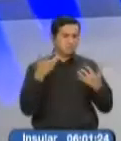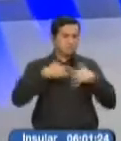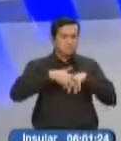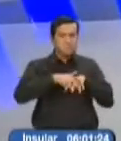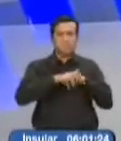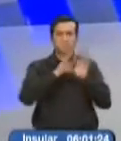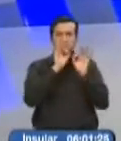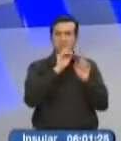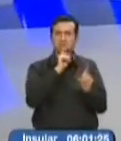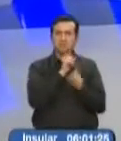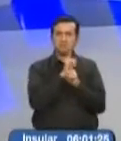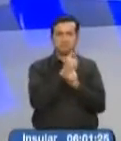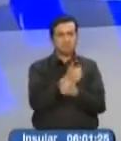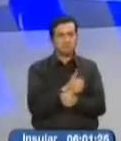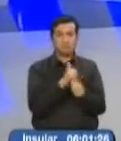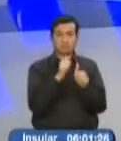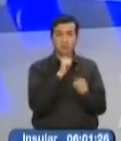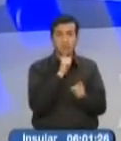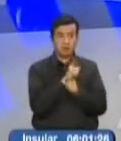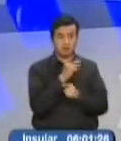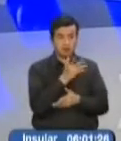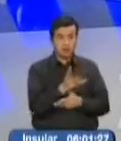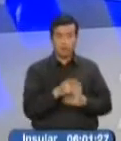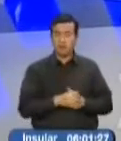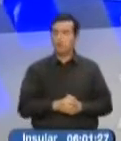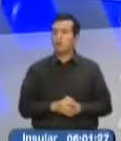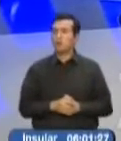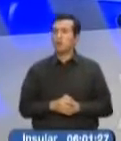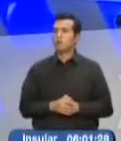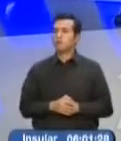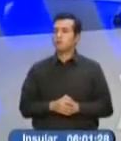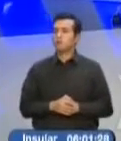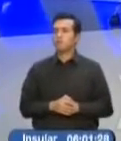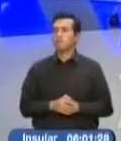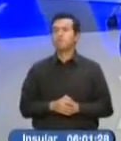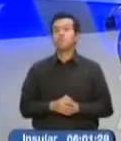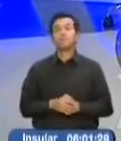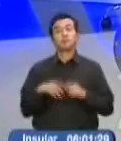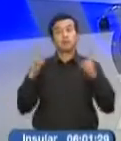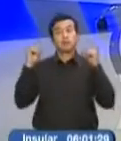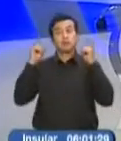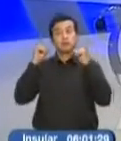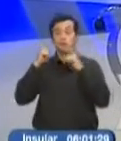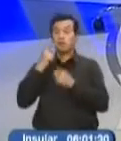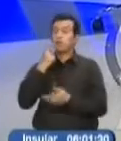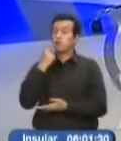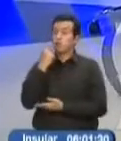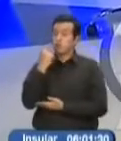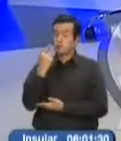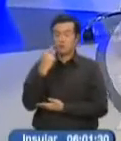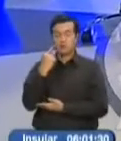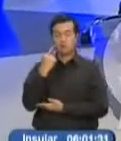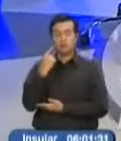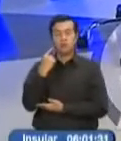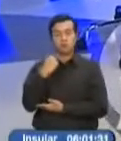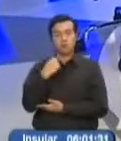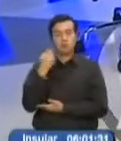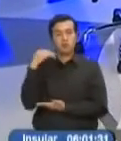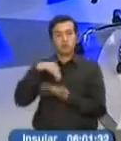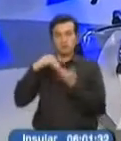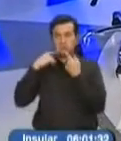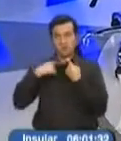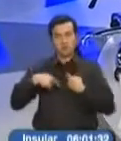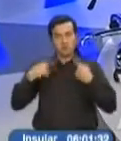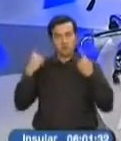al amparo de esa autonomía que menciona Santiago? Es sumamente complicado, pero insisto en que creo que lo más